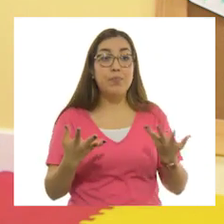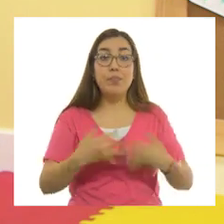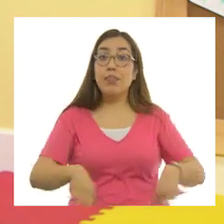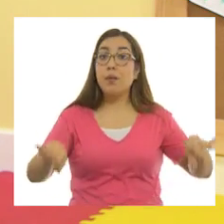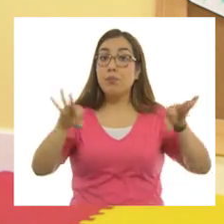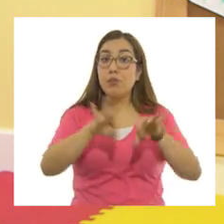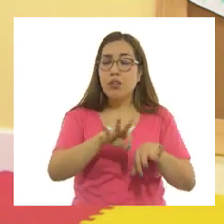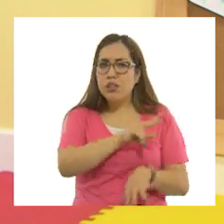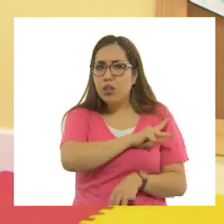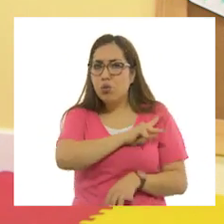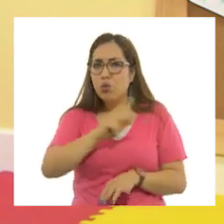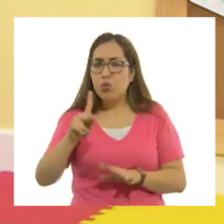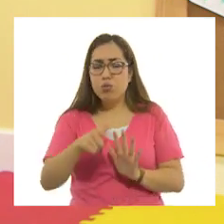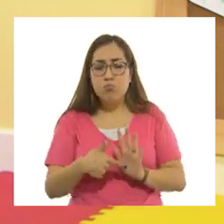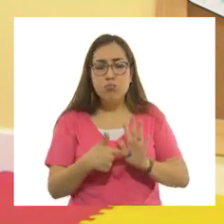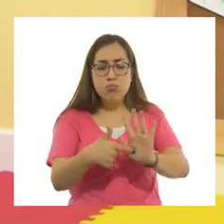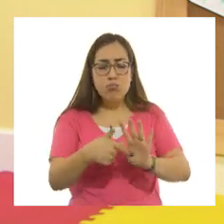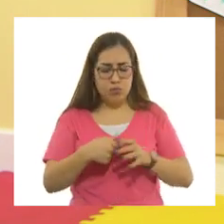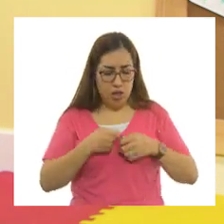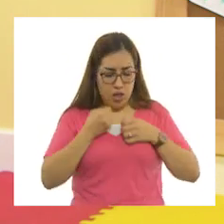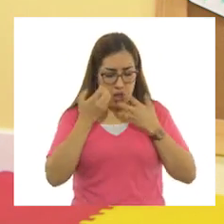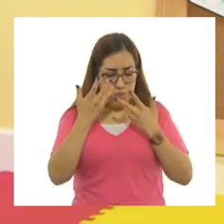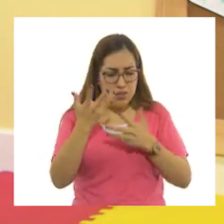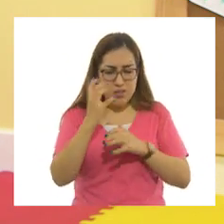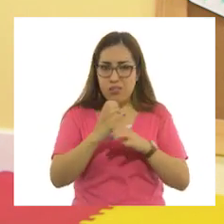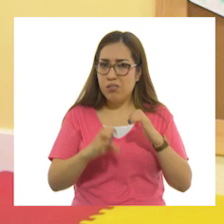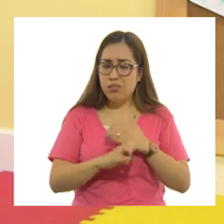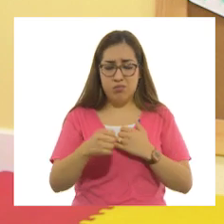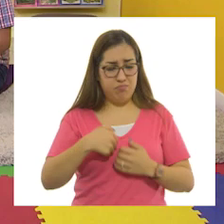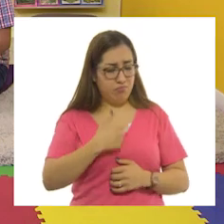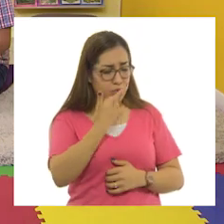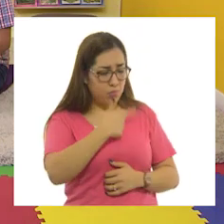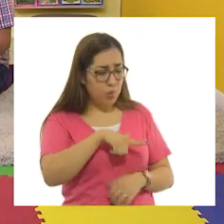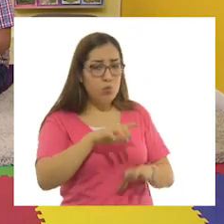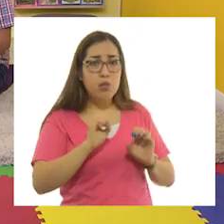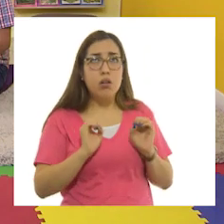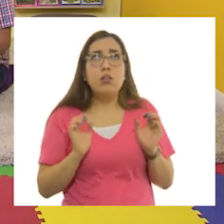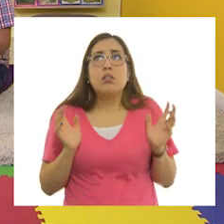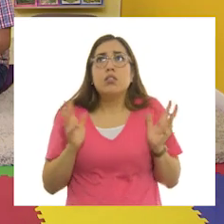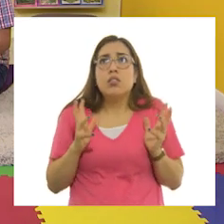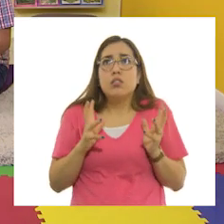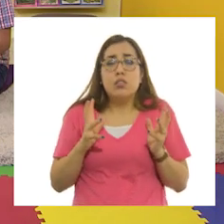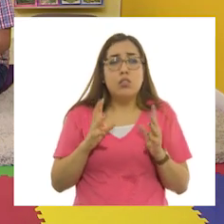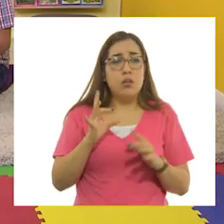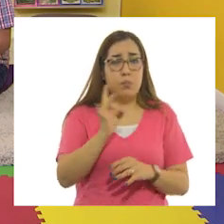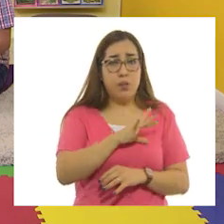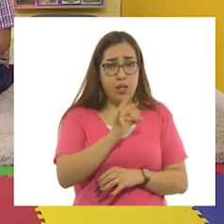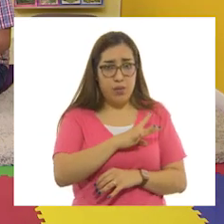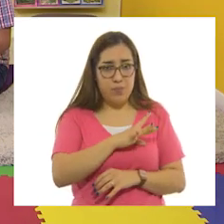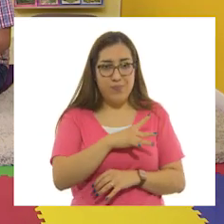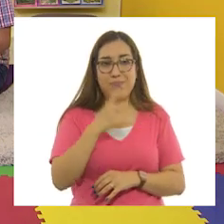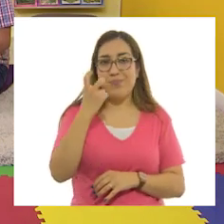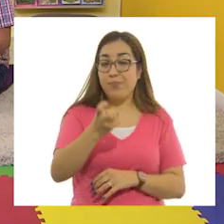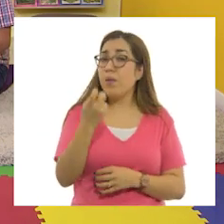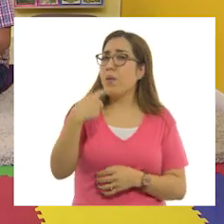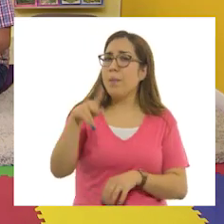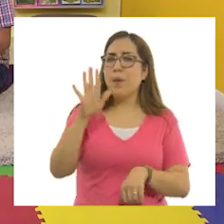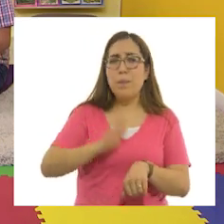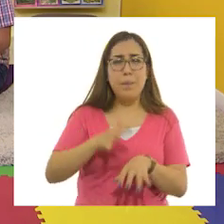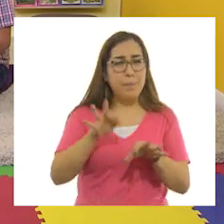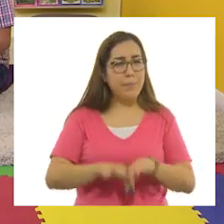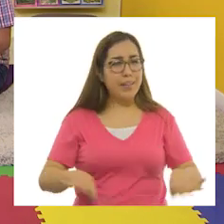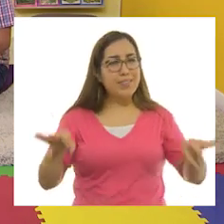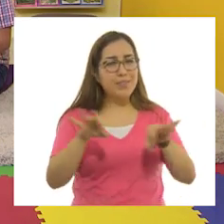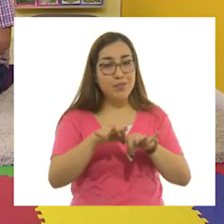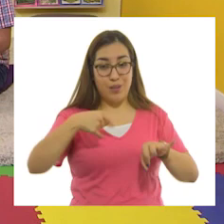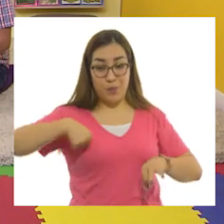expresar aquello que les hace sentir incómodos o asustados pero es aún más importante que podamos ofrecerles el